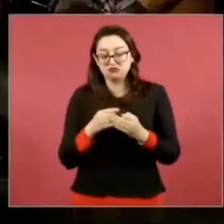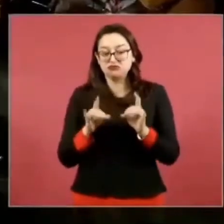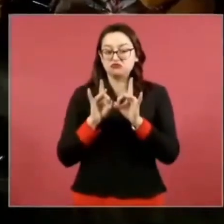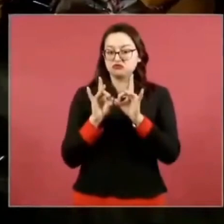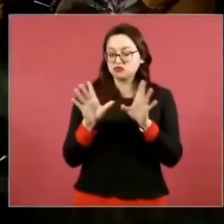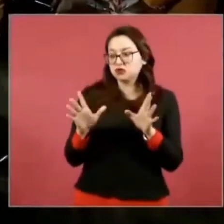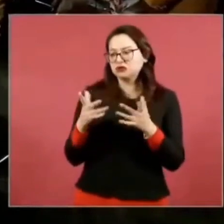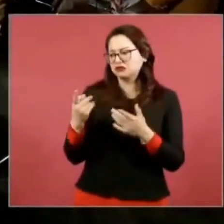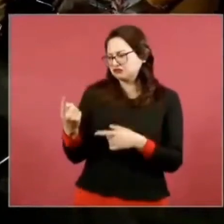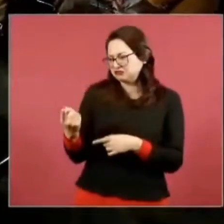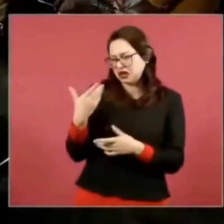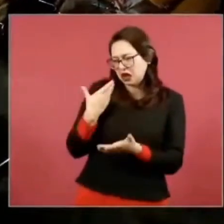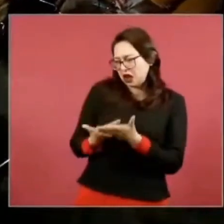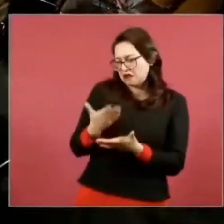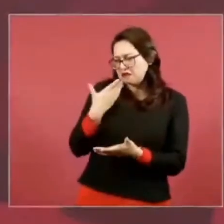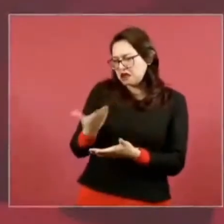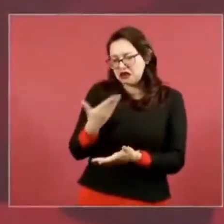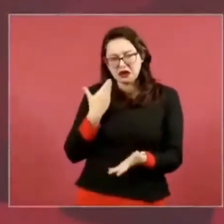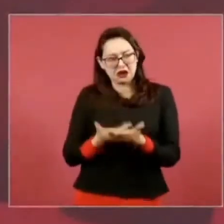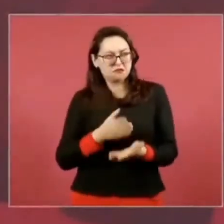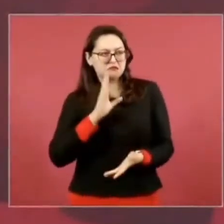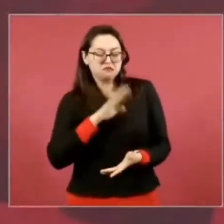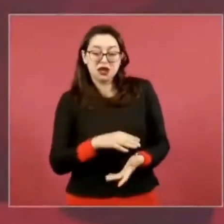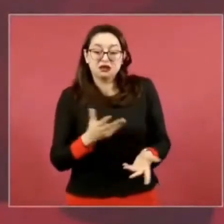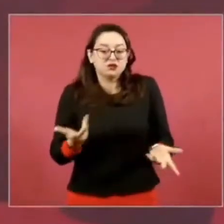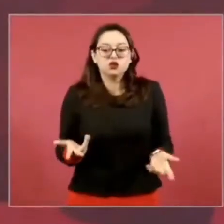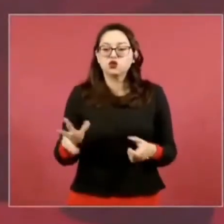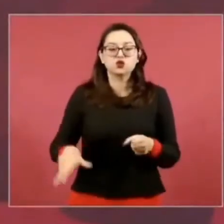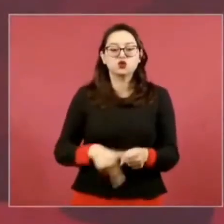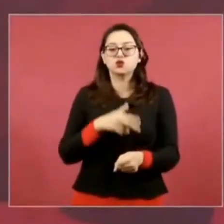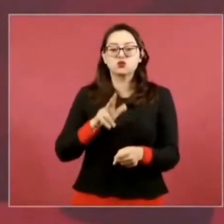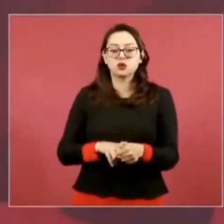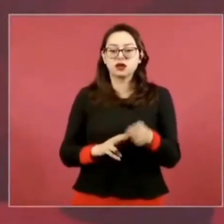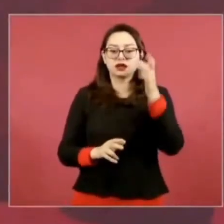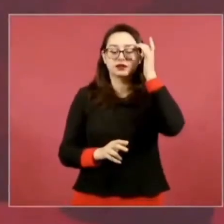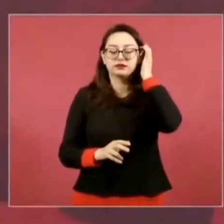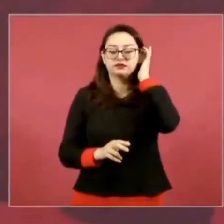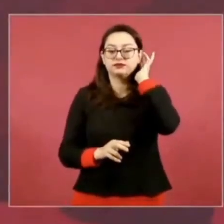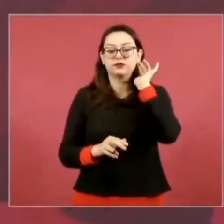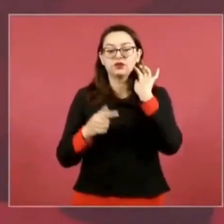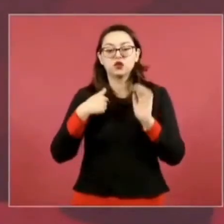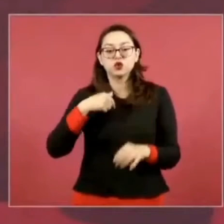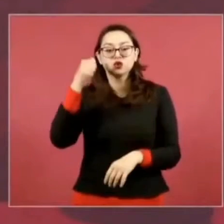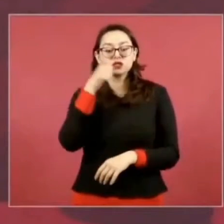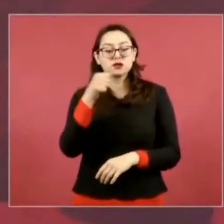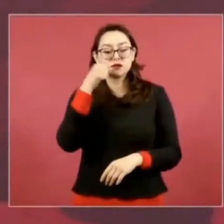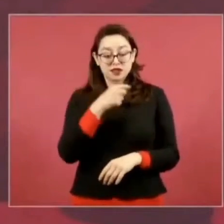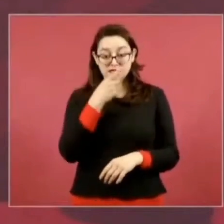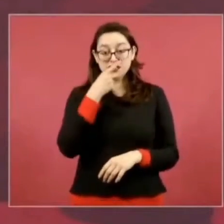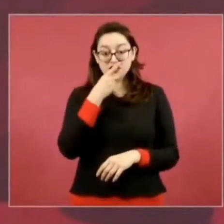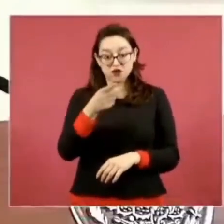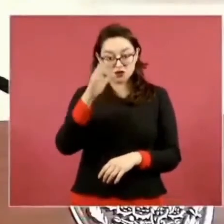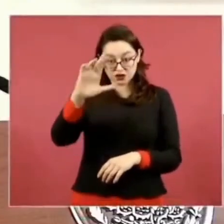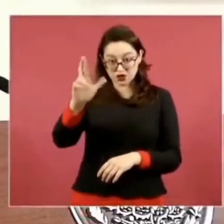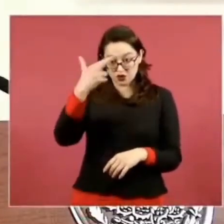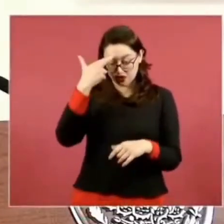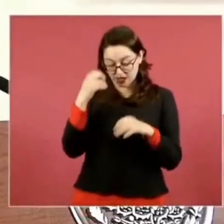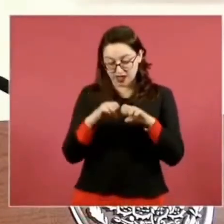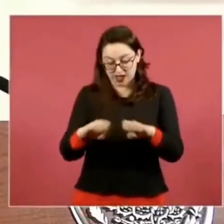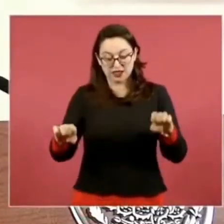Siempre les hablo de lo que fue el gabinete del presidente